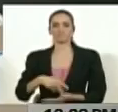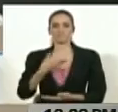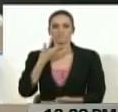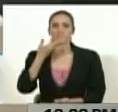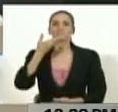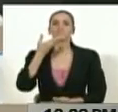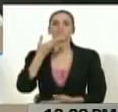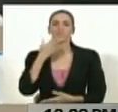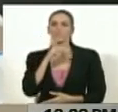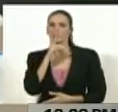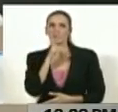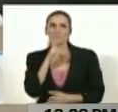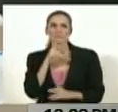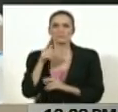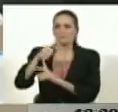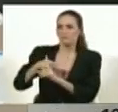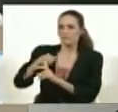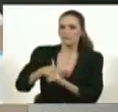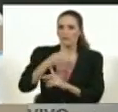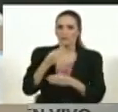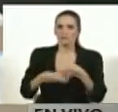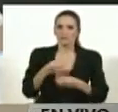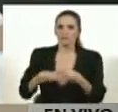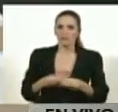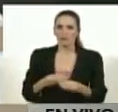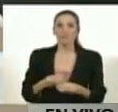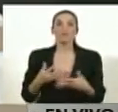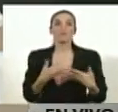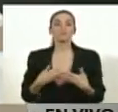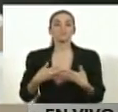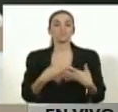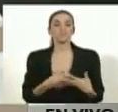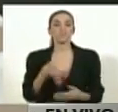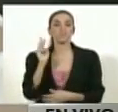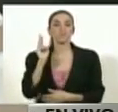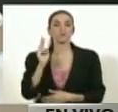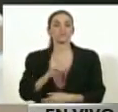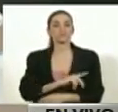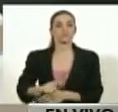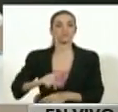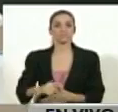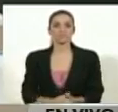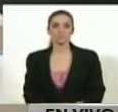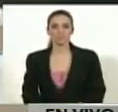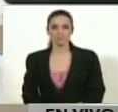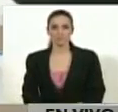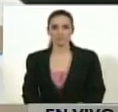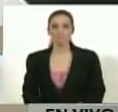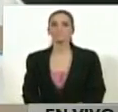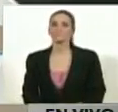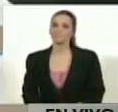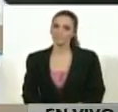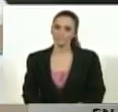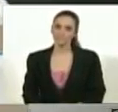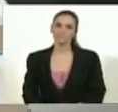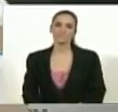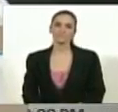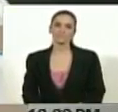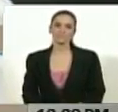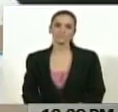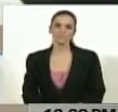y brutales presiones y chantajes que desde Washington se imponían la